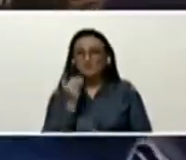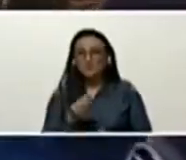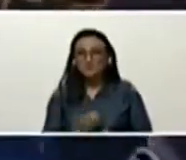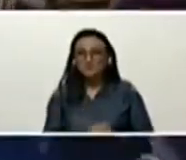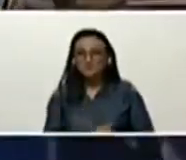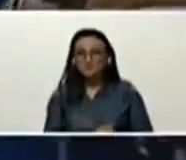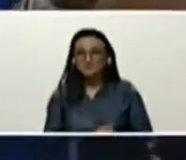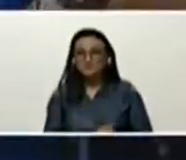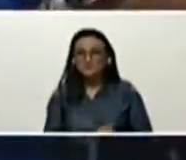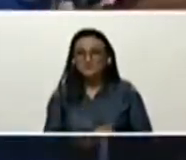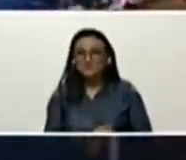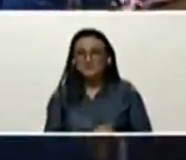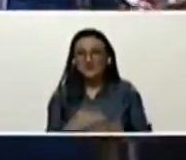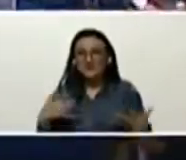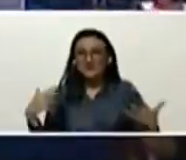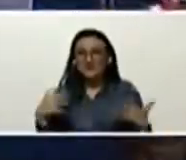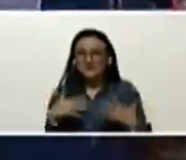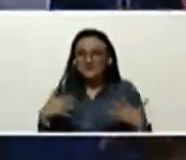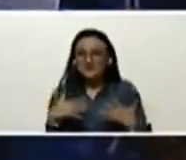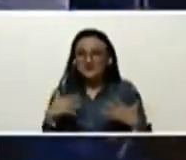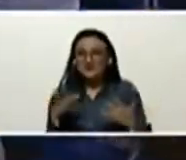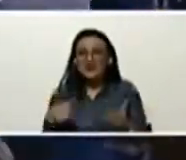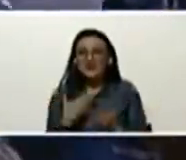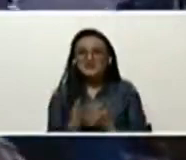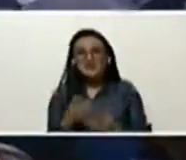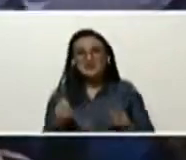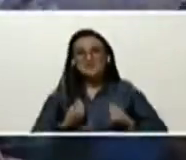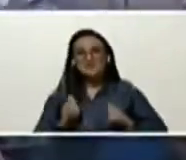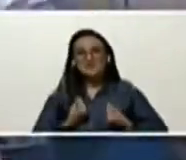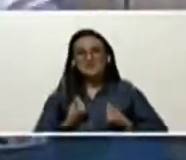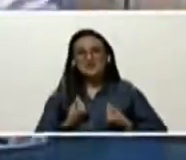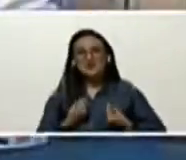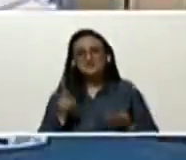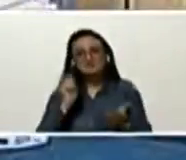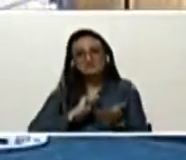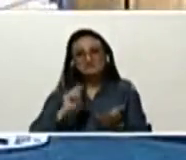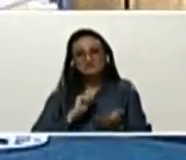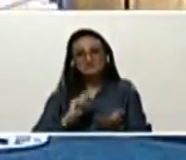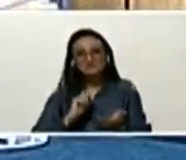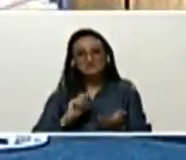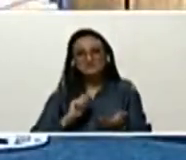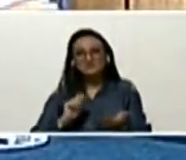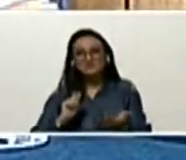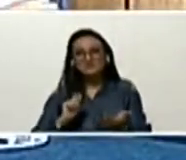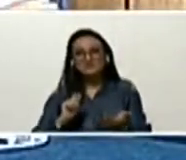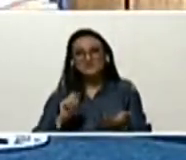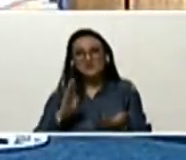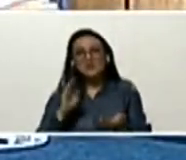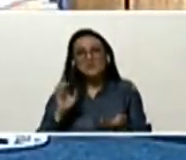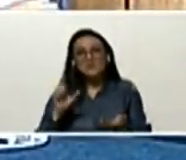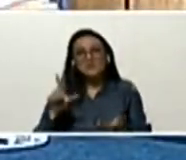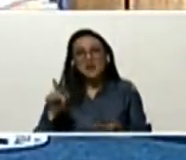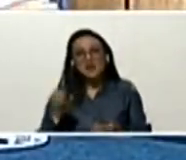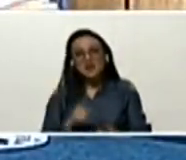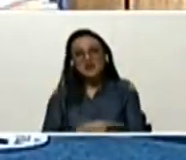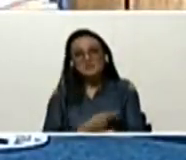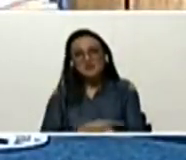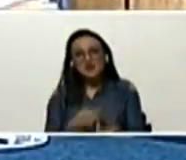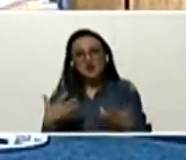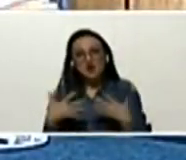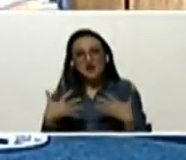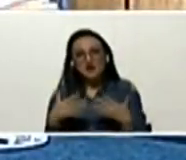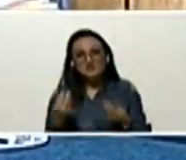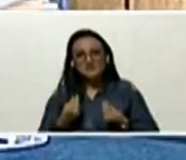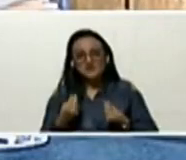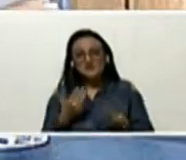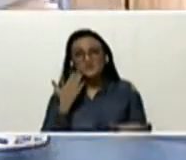Villapol, De la guerra a la vida, también editado por Badel Hermanos. De la guerra a la